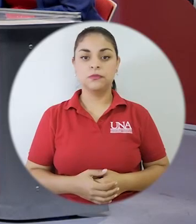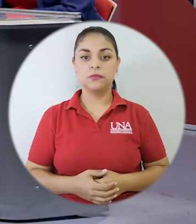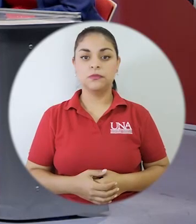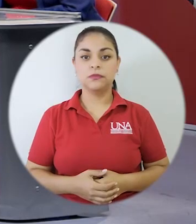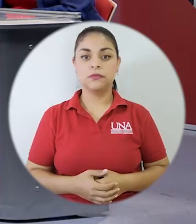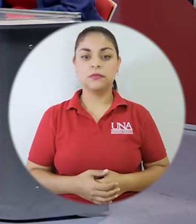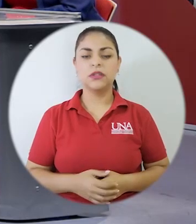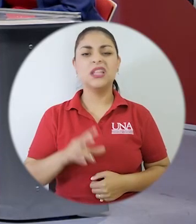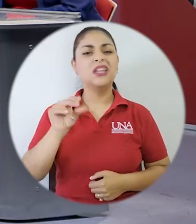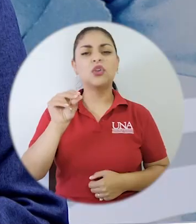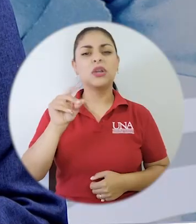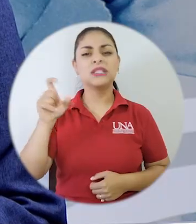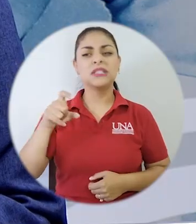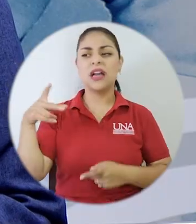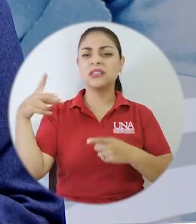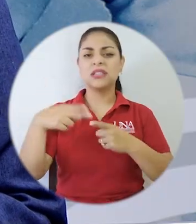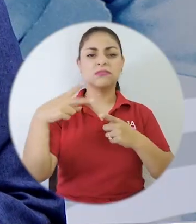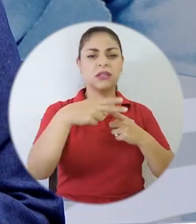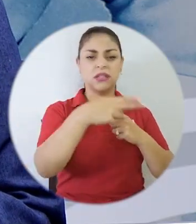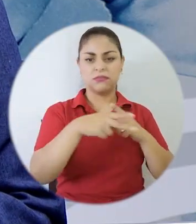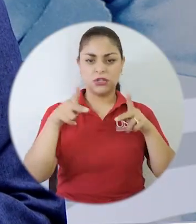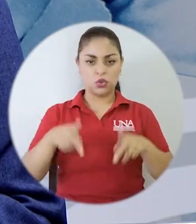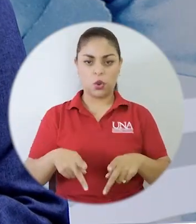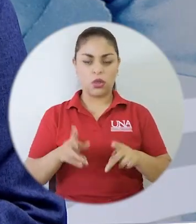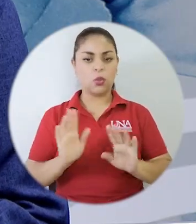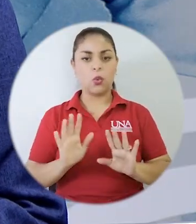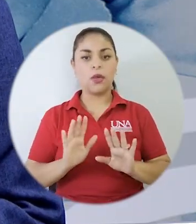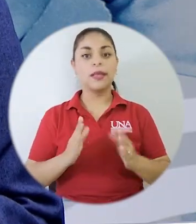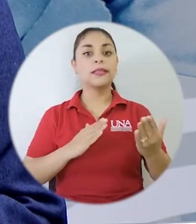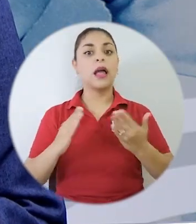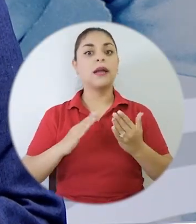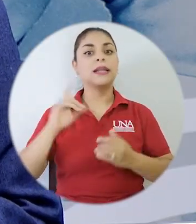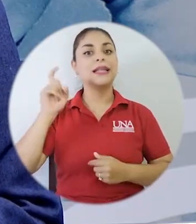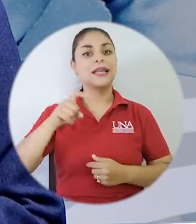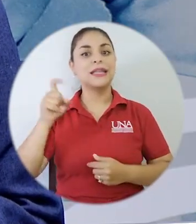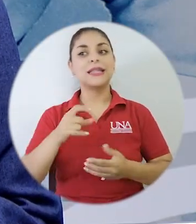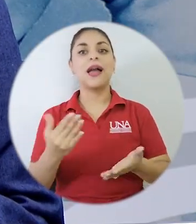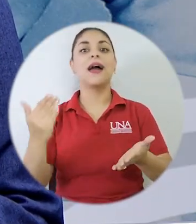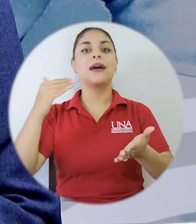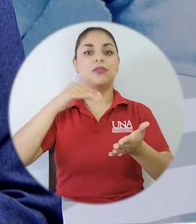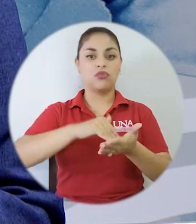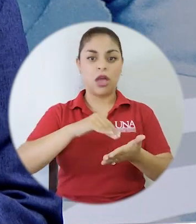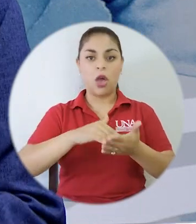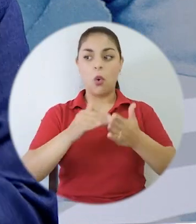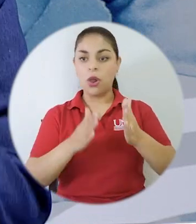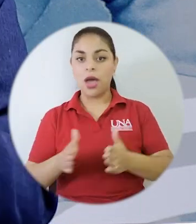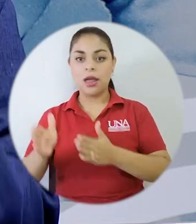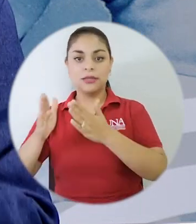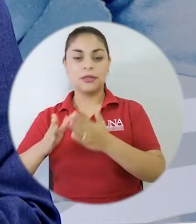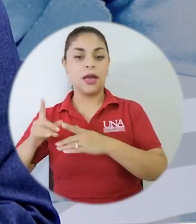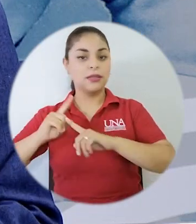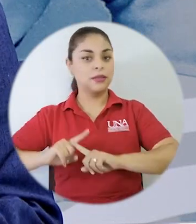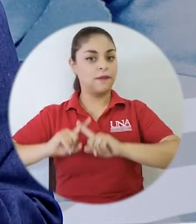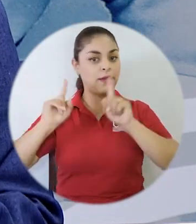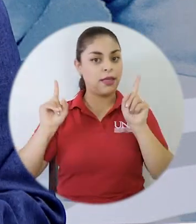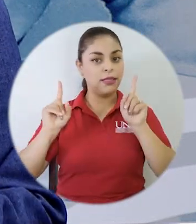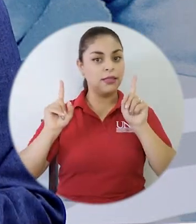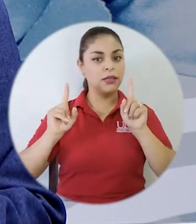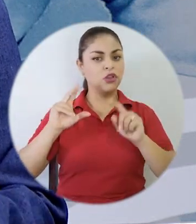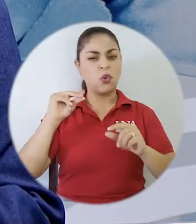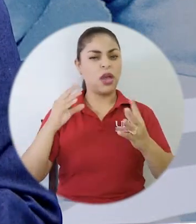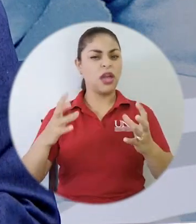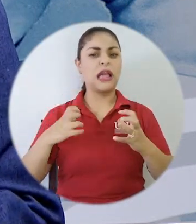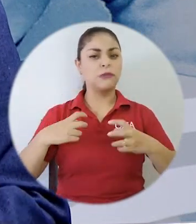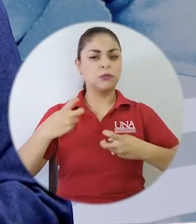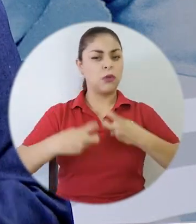que se tenga que despedir gente, es que al rato se tiene que reubicar, al rato se tiene que reorganizar diferente, porque tampoco vamos a